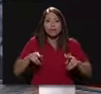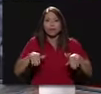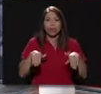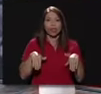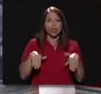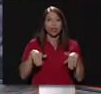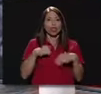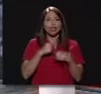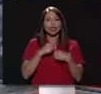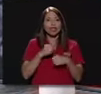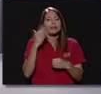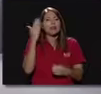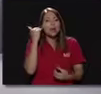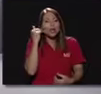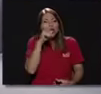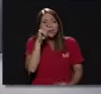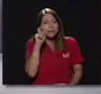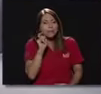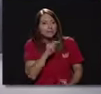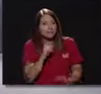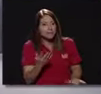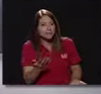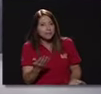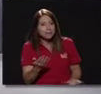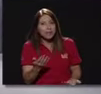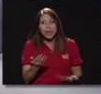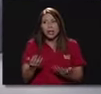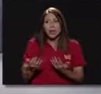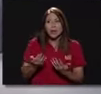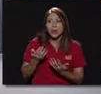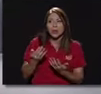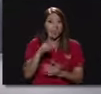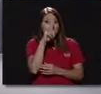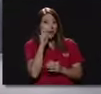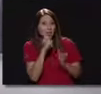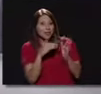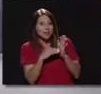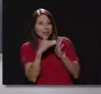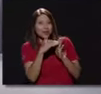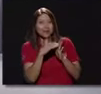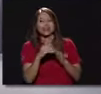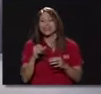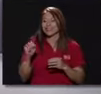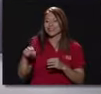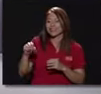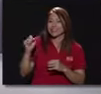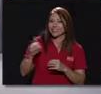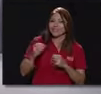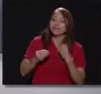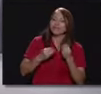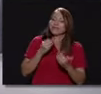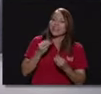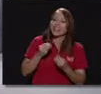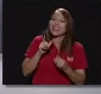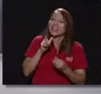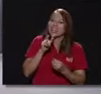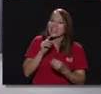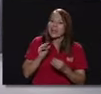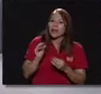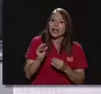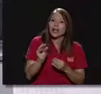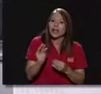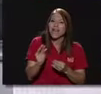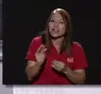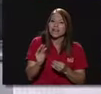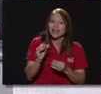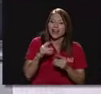qué? Bueno, la pregunta del millón. Sí. ¿Quién le pone el cascabel al gato? Bueno, en